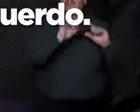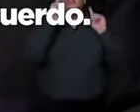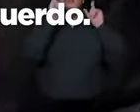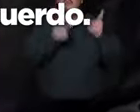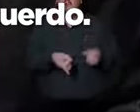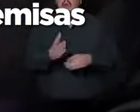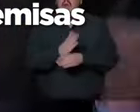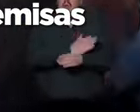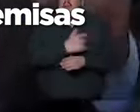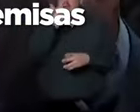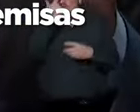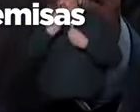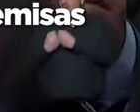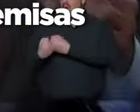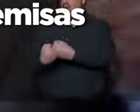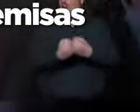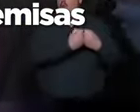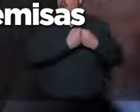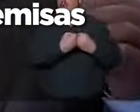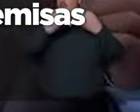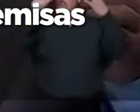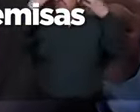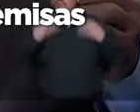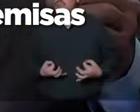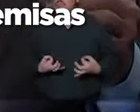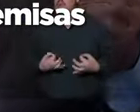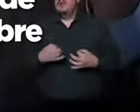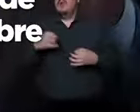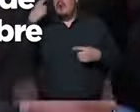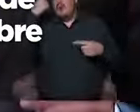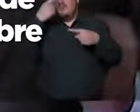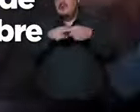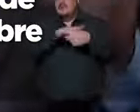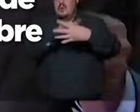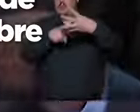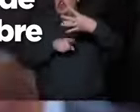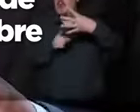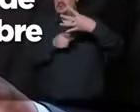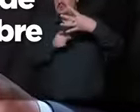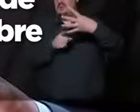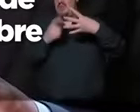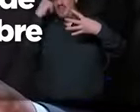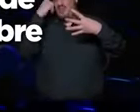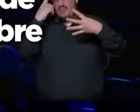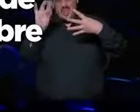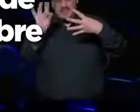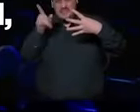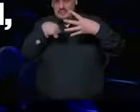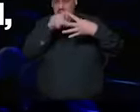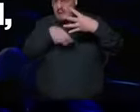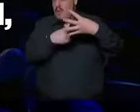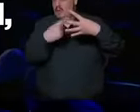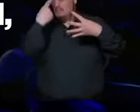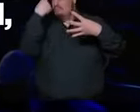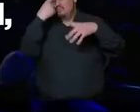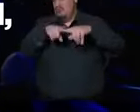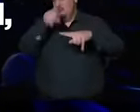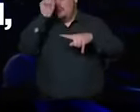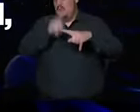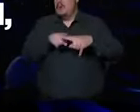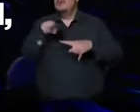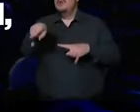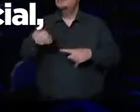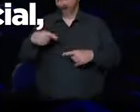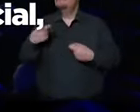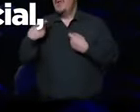acuerdo Pero además con cuatro premisas muy claras a partir del 10 de diciembre vamos al superavit